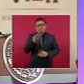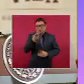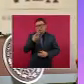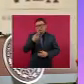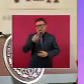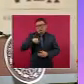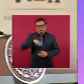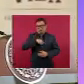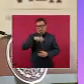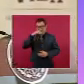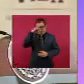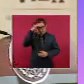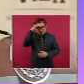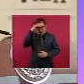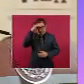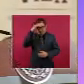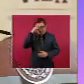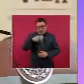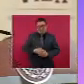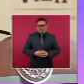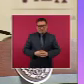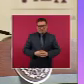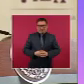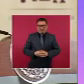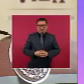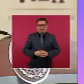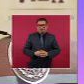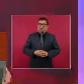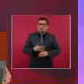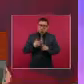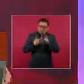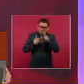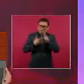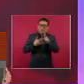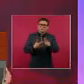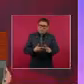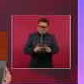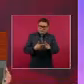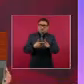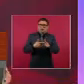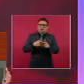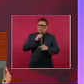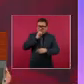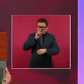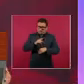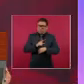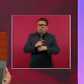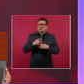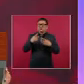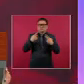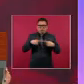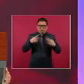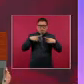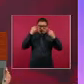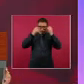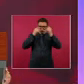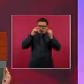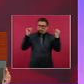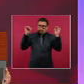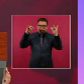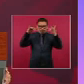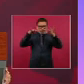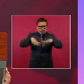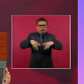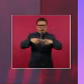pensamos que va a seguir creciendo la llegada de turistas